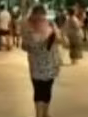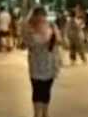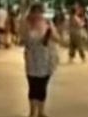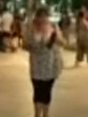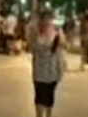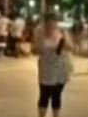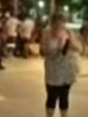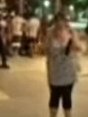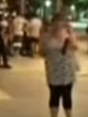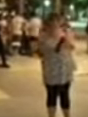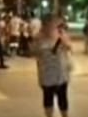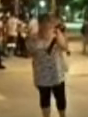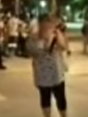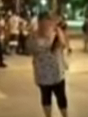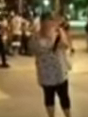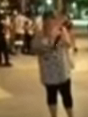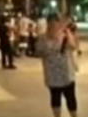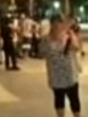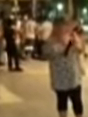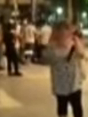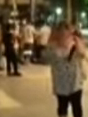de detención o todo se mantiene en tranquilidad?